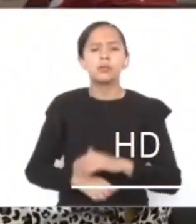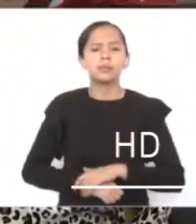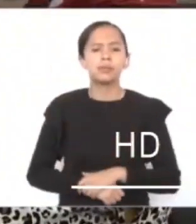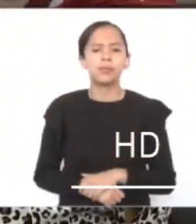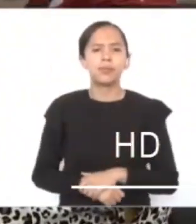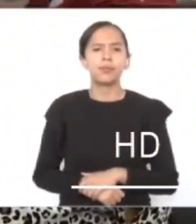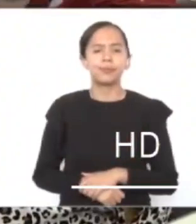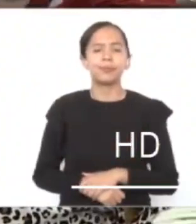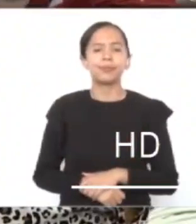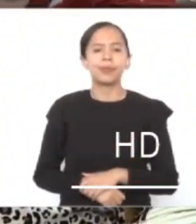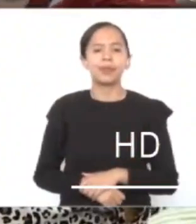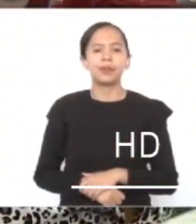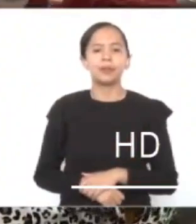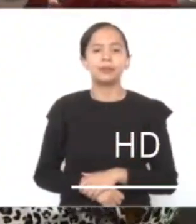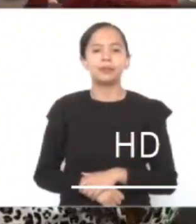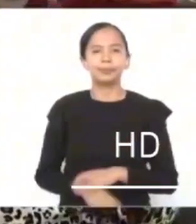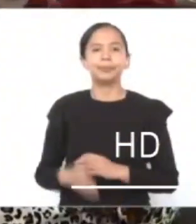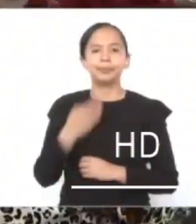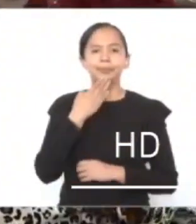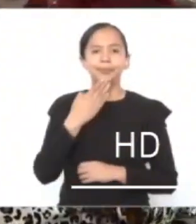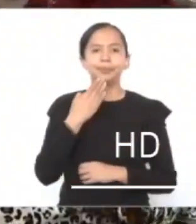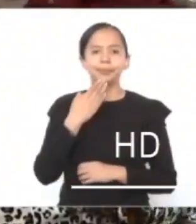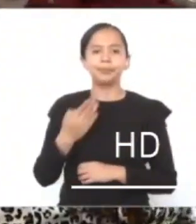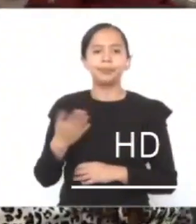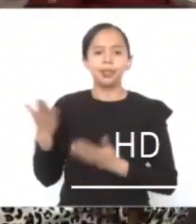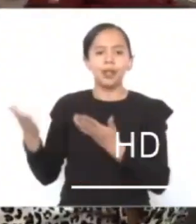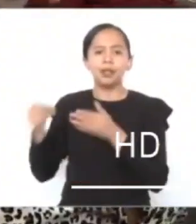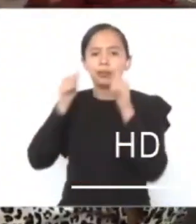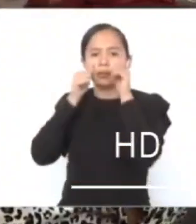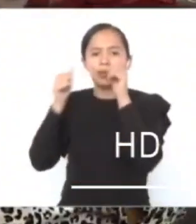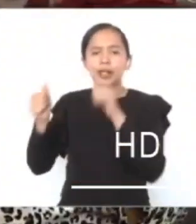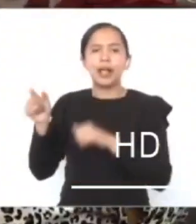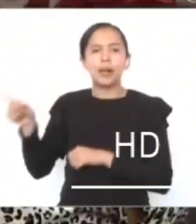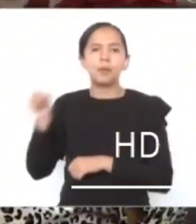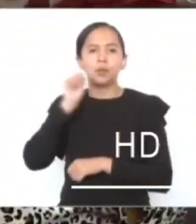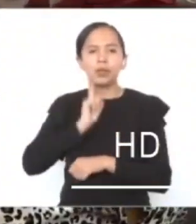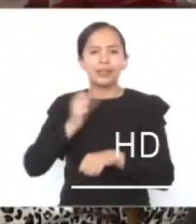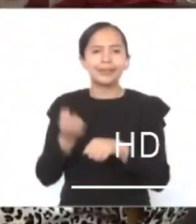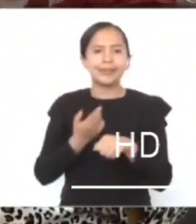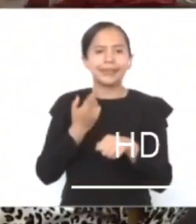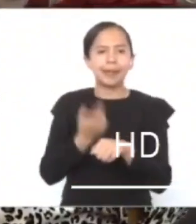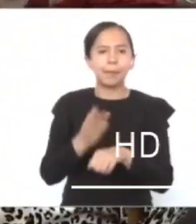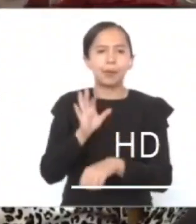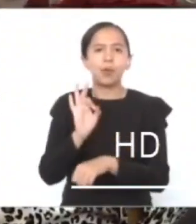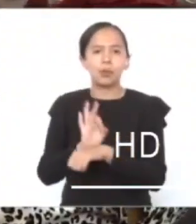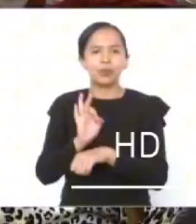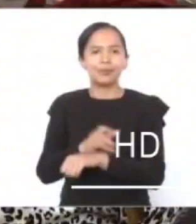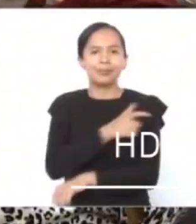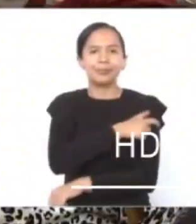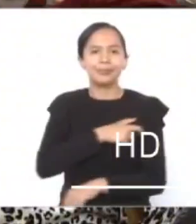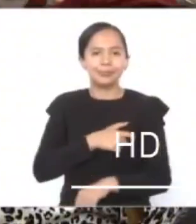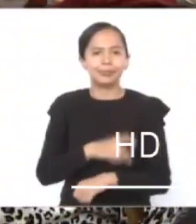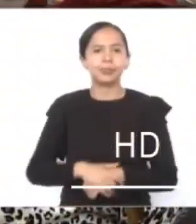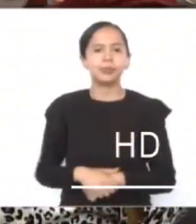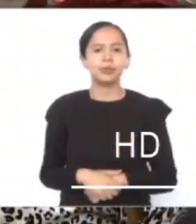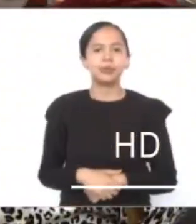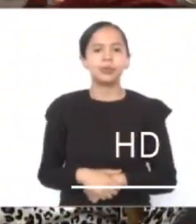Bien, vamos a darle la palabra a la secretaria de Protección Civil para que nos informe al respecto.